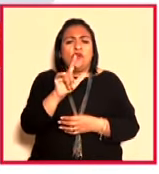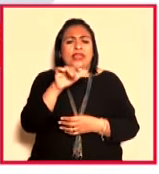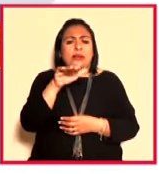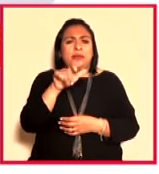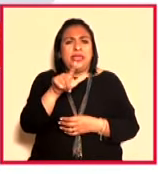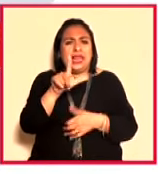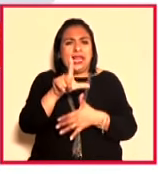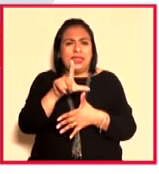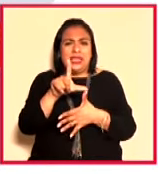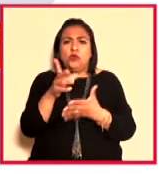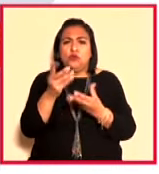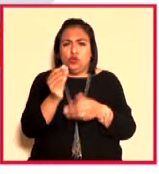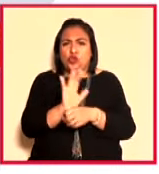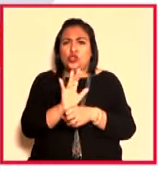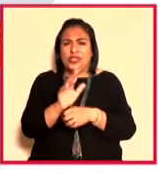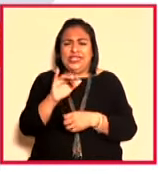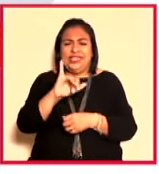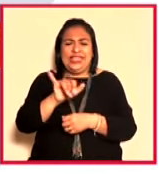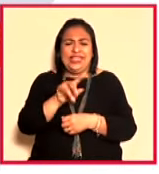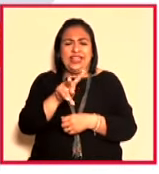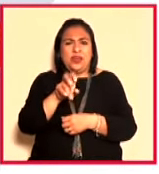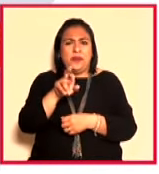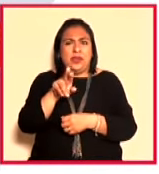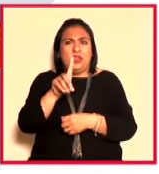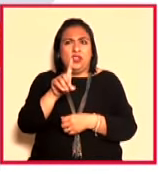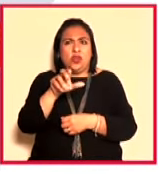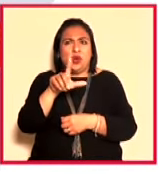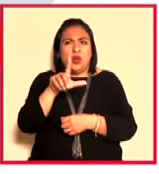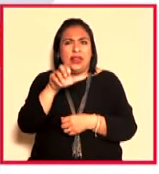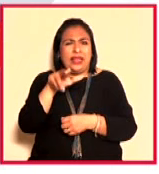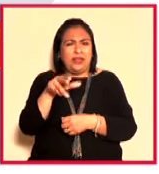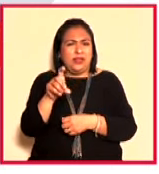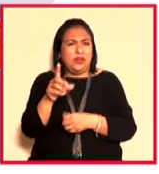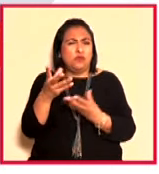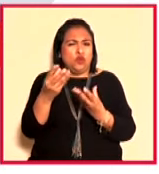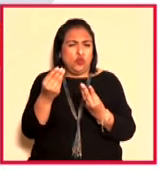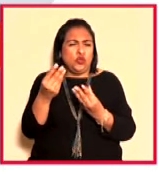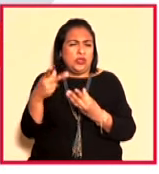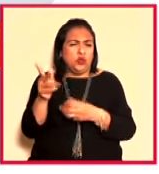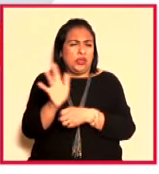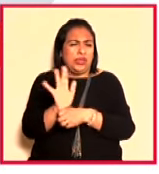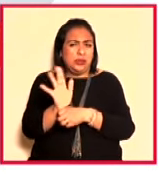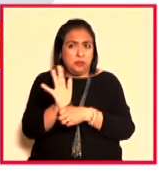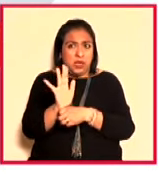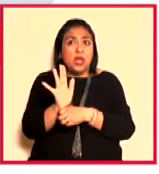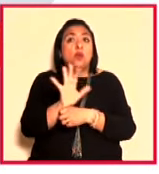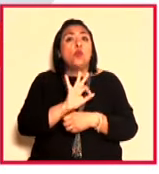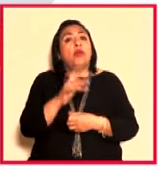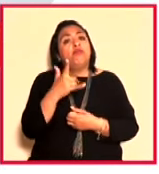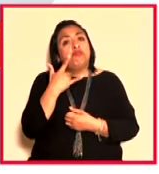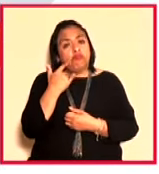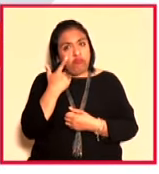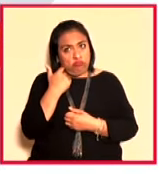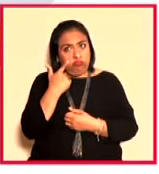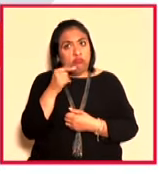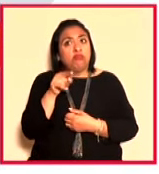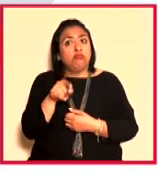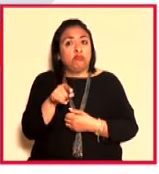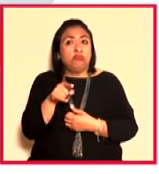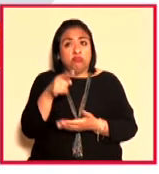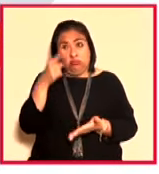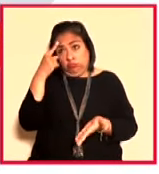mucho cine de Javier Dolan. Hay varias películas de Javier Dolan que pueden disfrutar ahí, que bueno, yo creo que fue